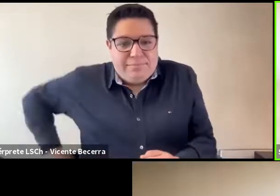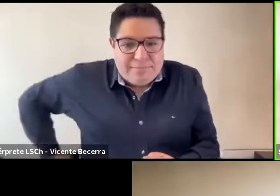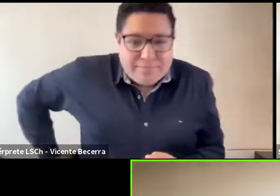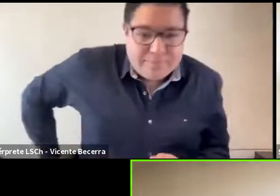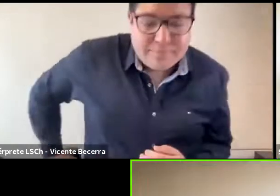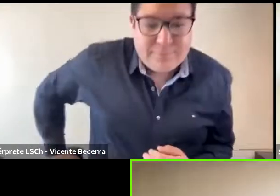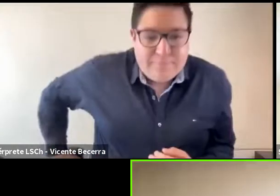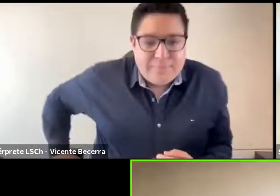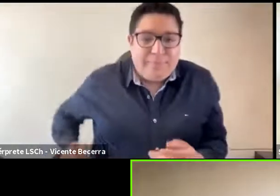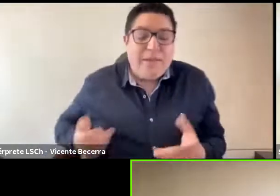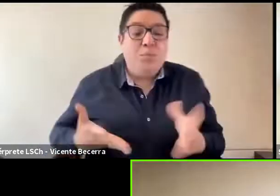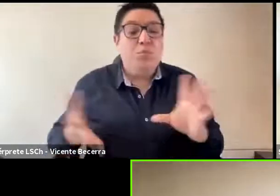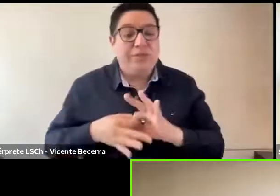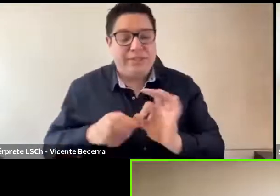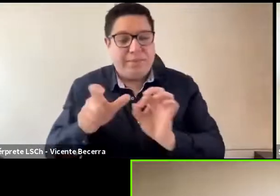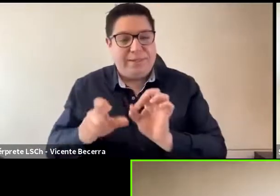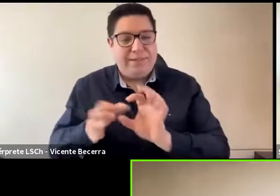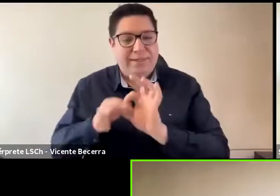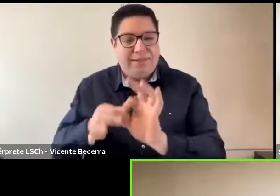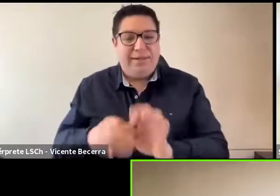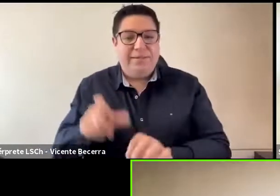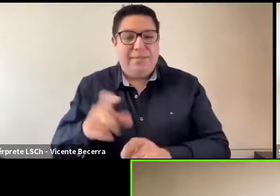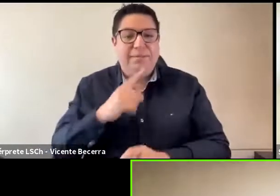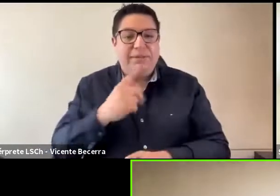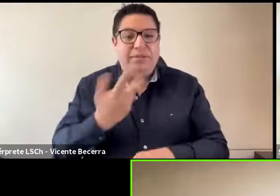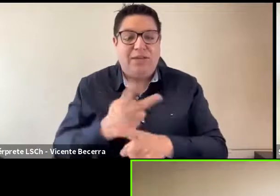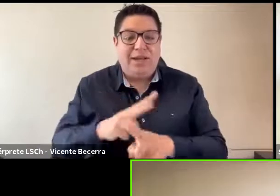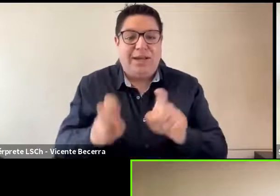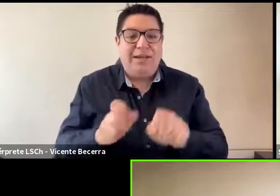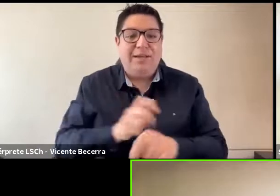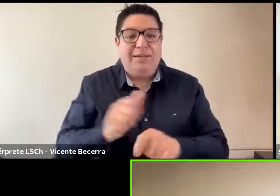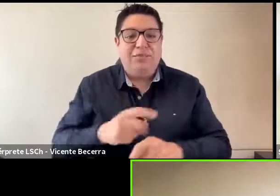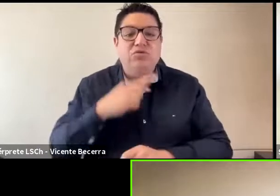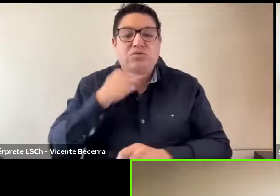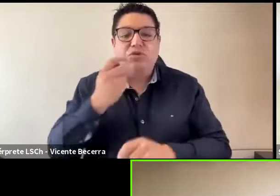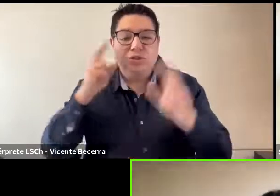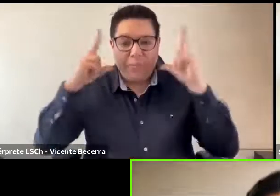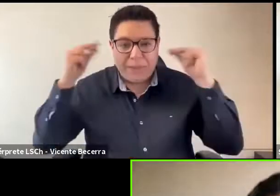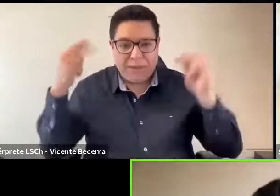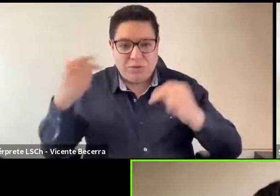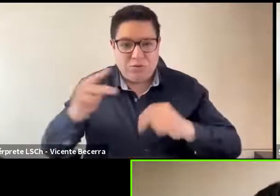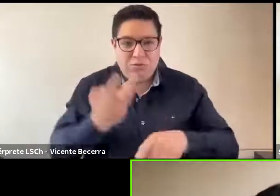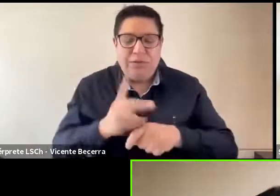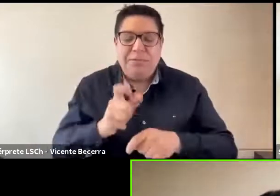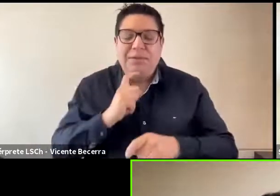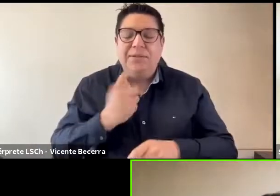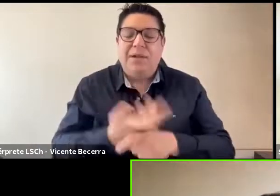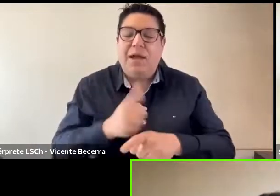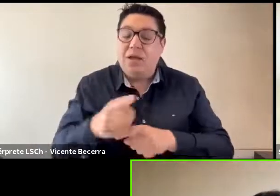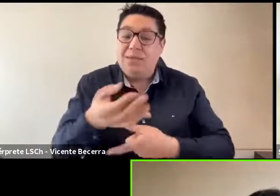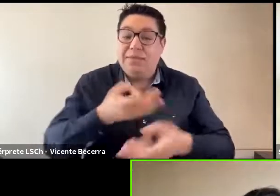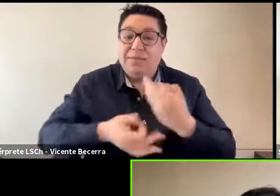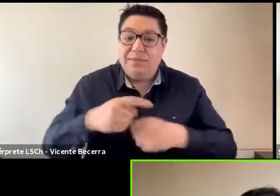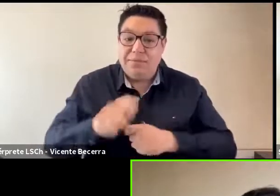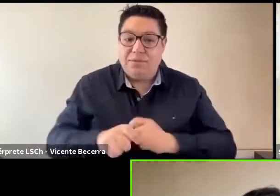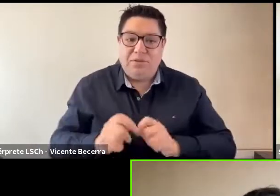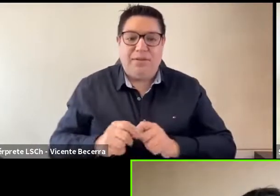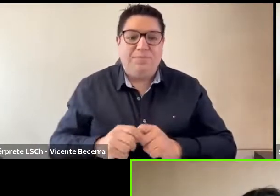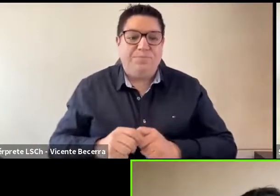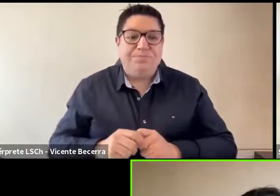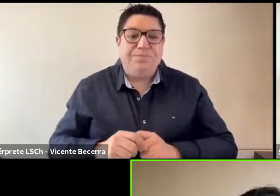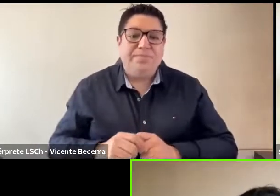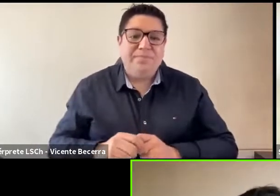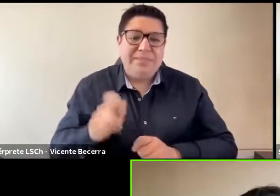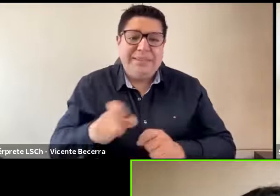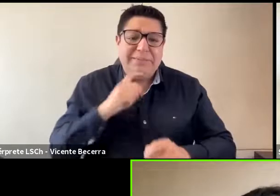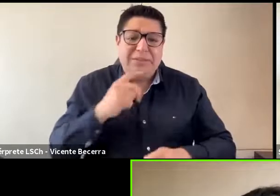muchísimas gracias muchísimas gracias susana a todos por la invitación como mencionas pues yo dirijo acá en el